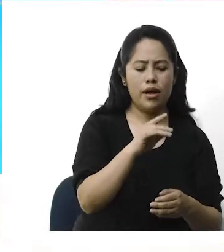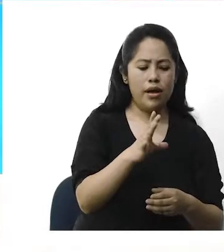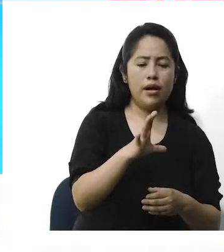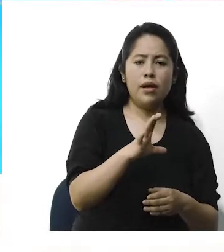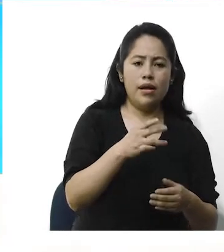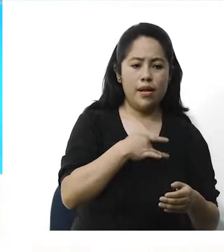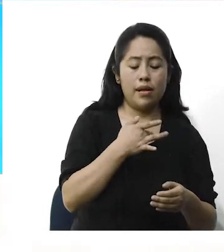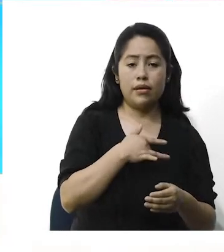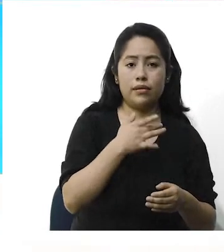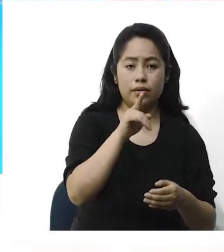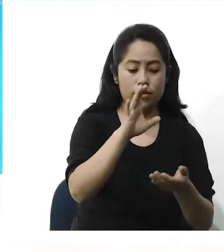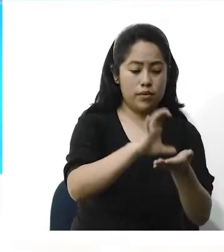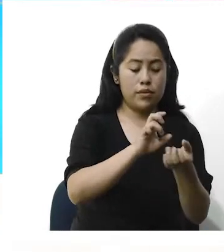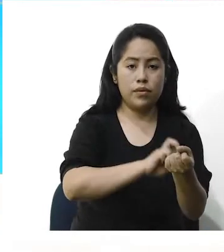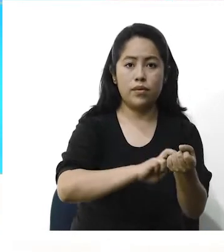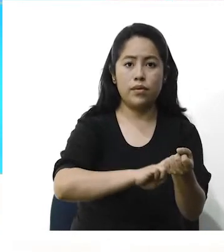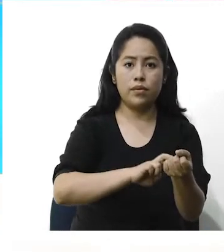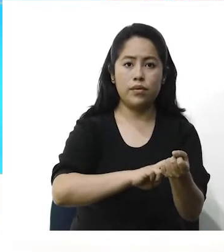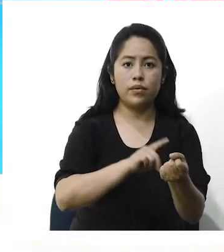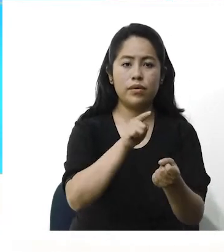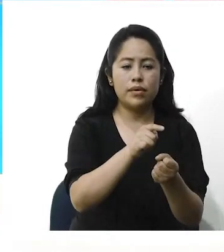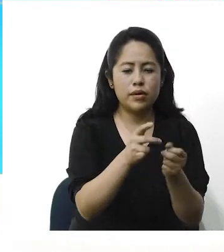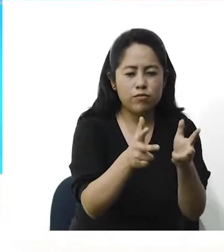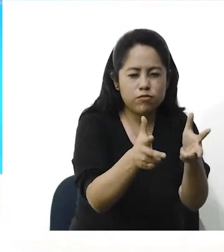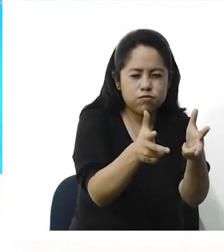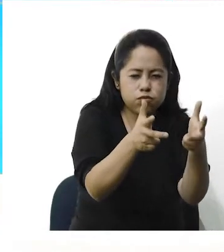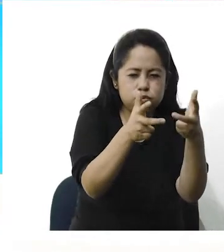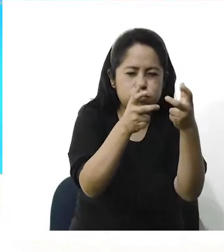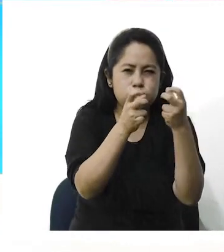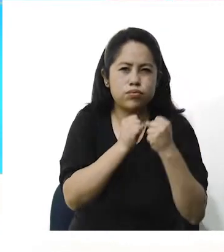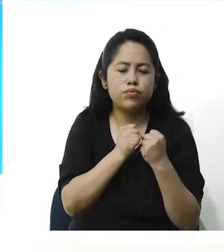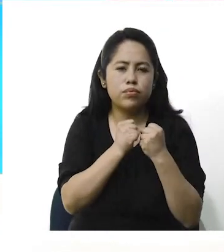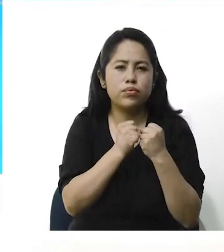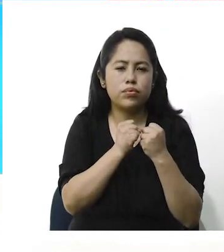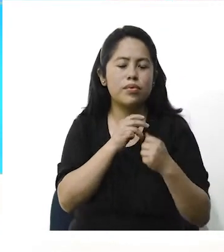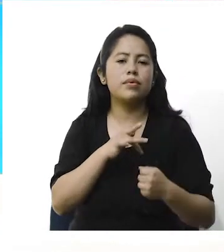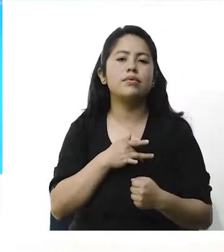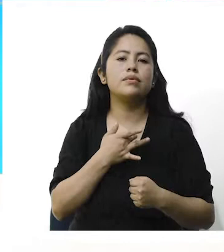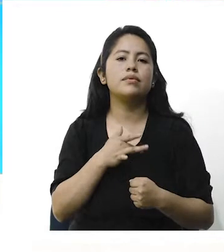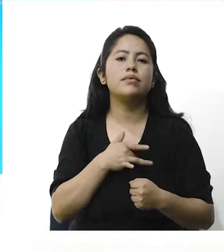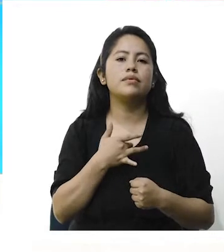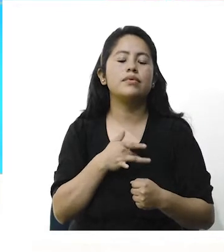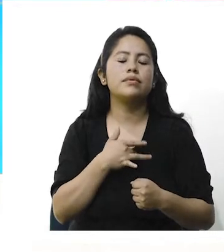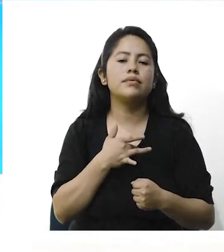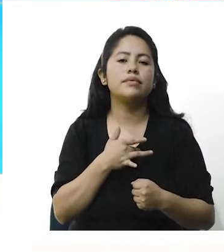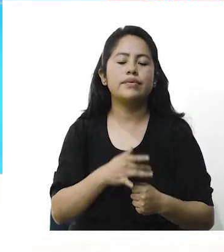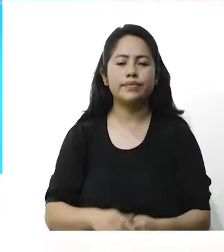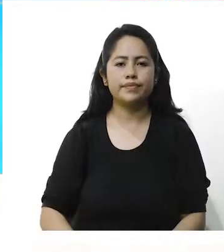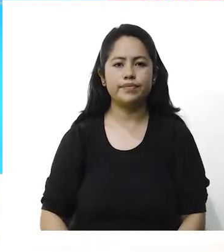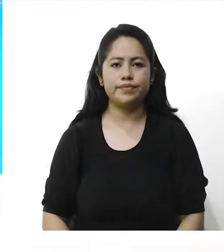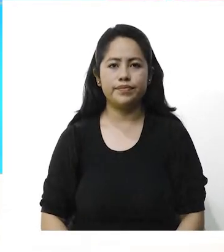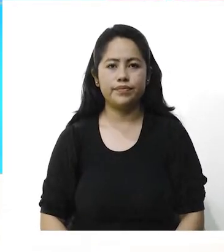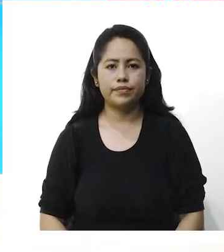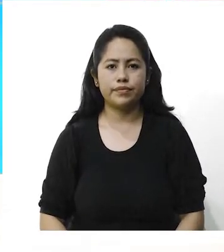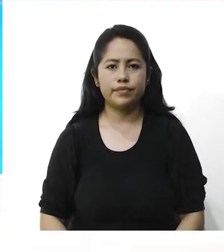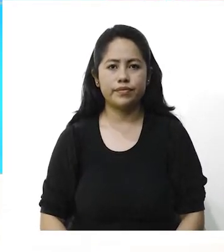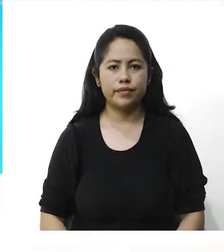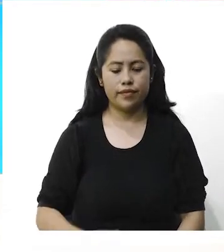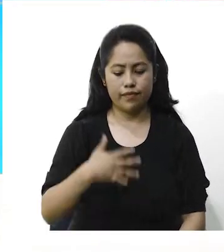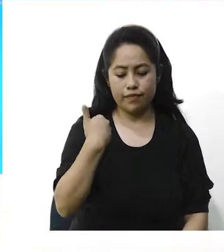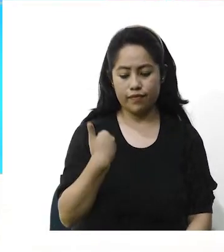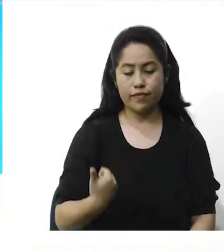por ejemplo, capturan sensaciones o percepciones de los órganos de